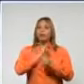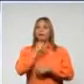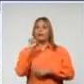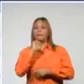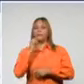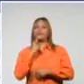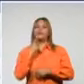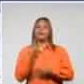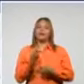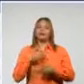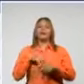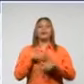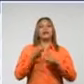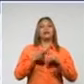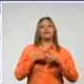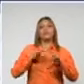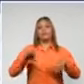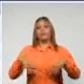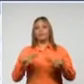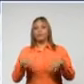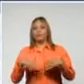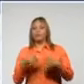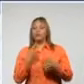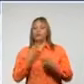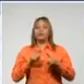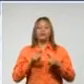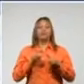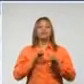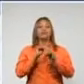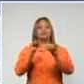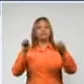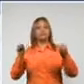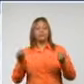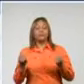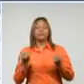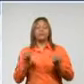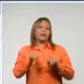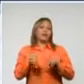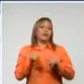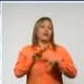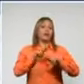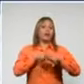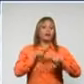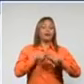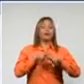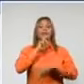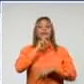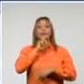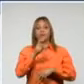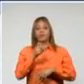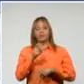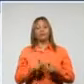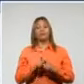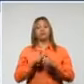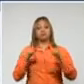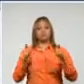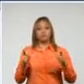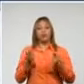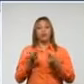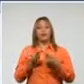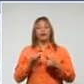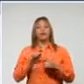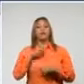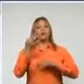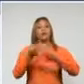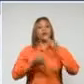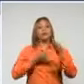problemática, pero todavía la dispersión que tenemos en La Habana es de magnitud. Y lo dice